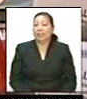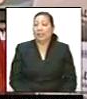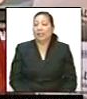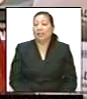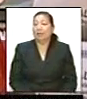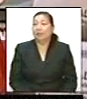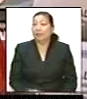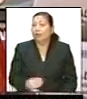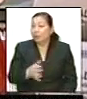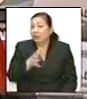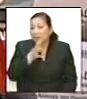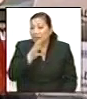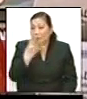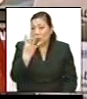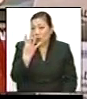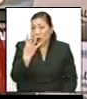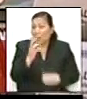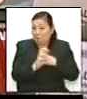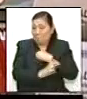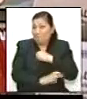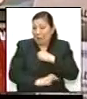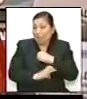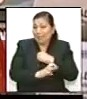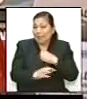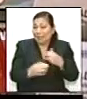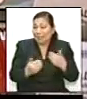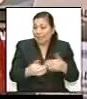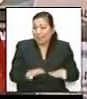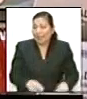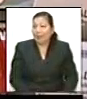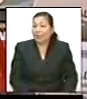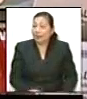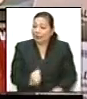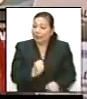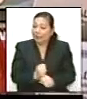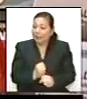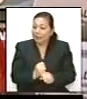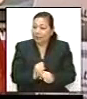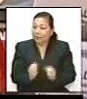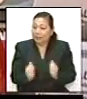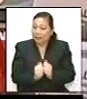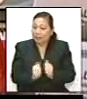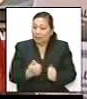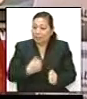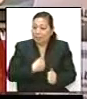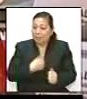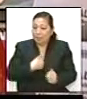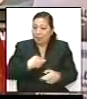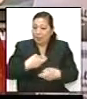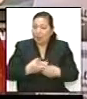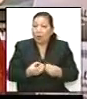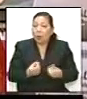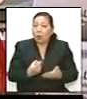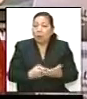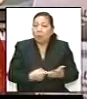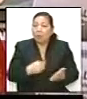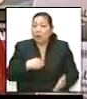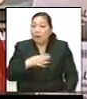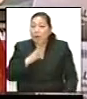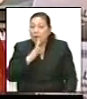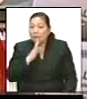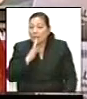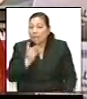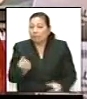no sé si los cuatro países que están ya trabajando en el mismo proceso, ¿cómo dialoga